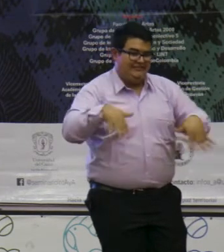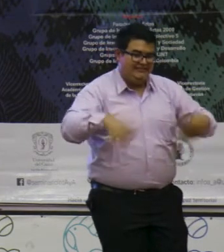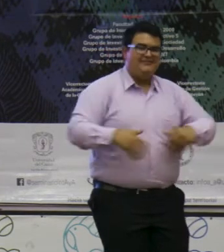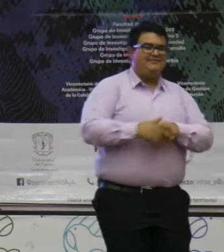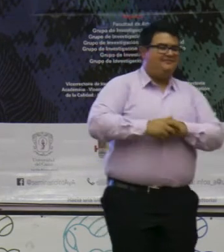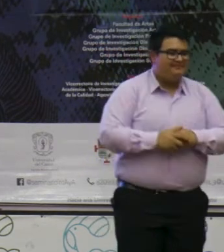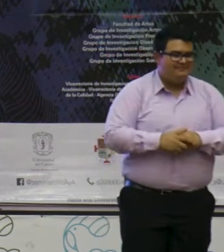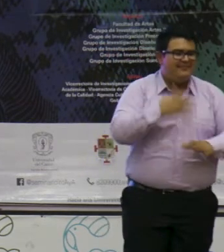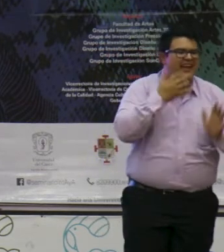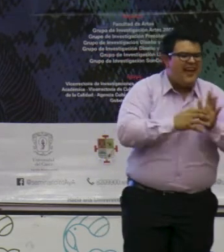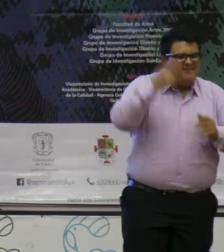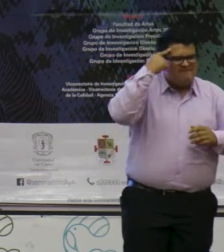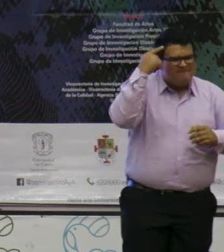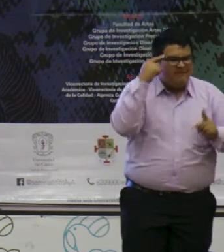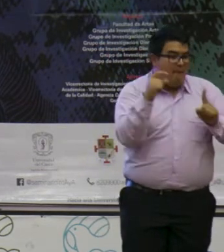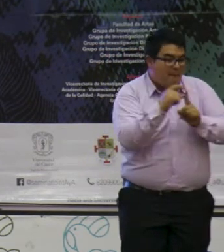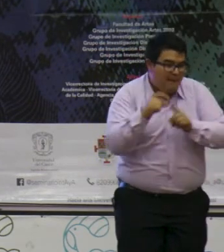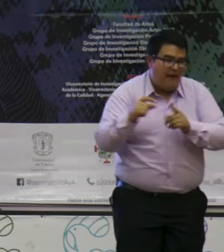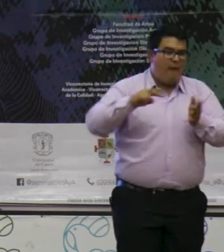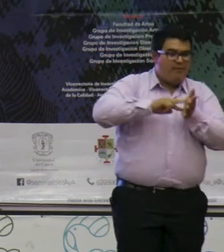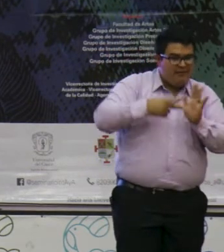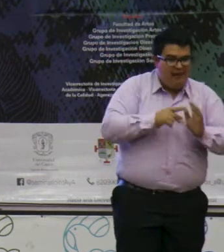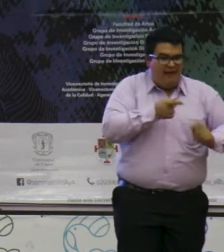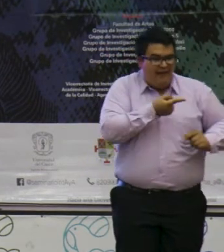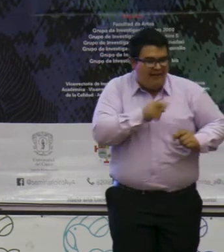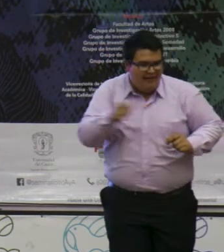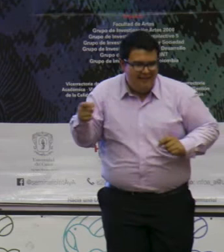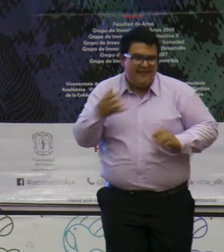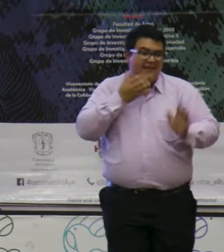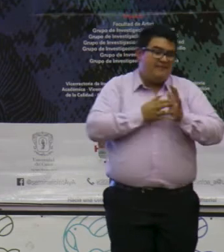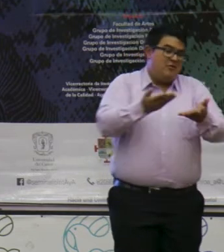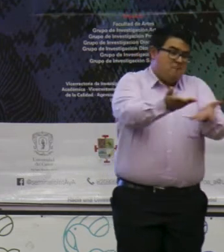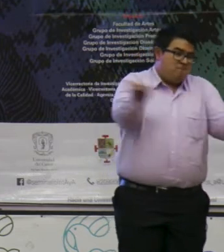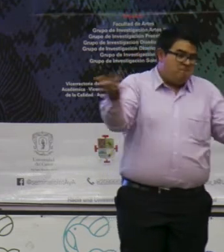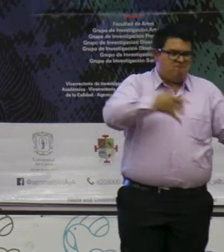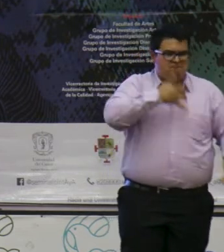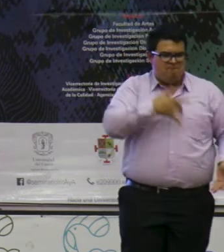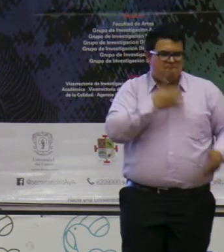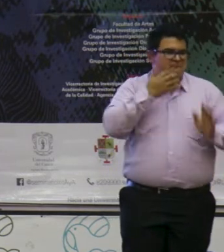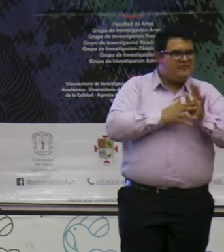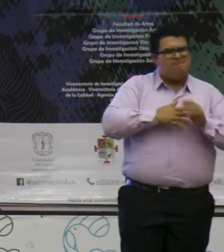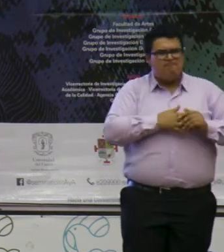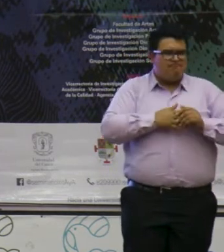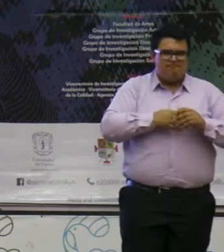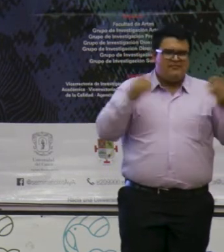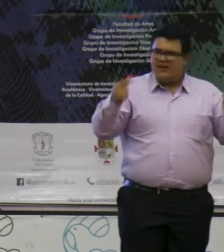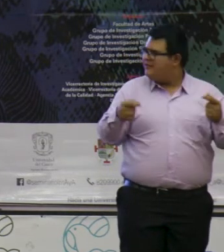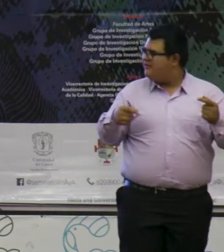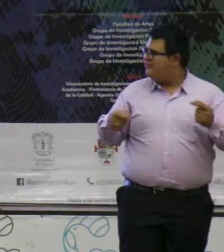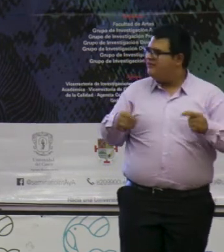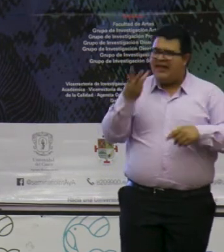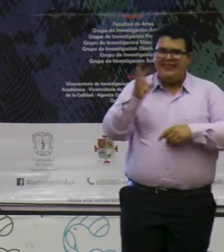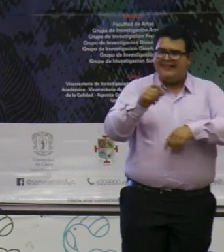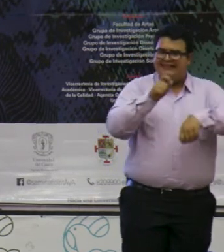serían posiblemente las palabras o las definiciones que ustedes atribuirían a lo que ven. Y hacemos así un recorrido de